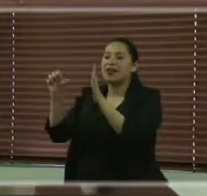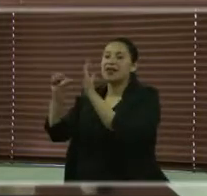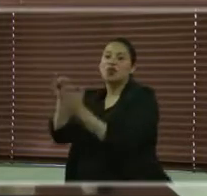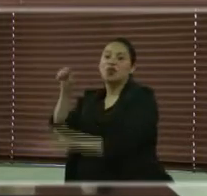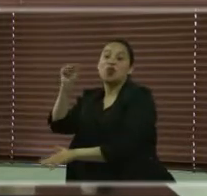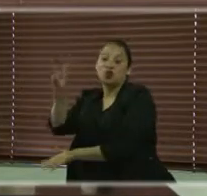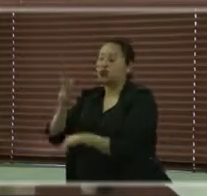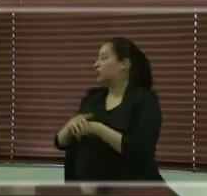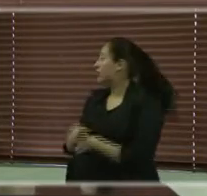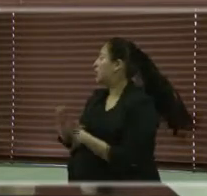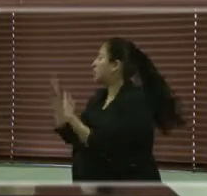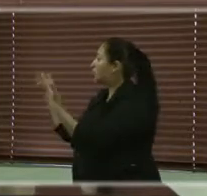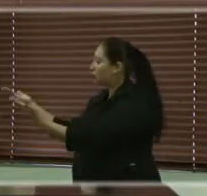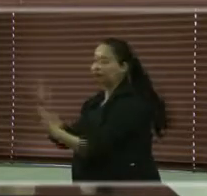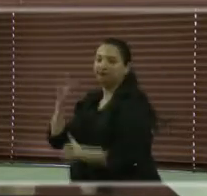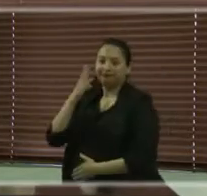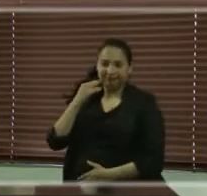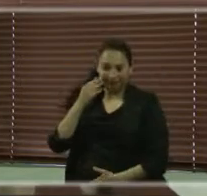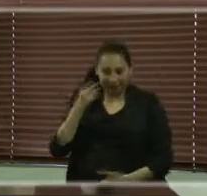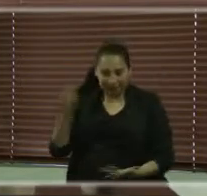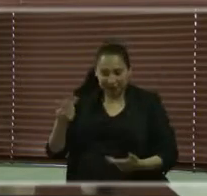tu experiencia como comisionada